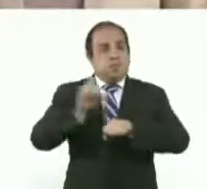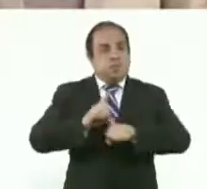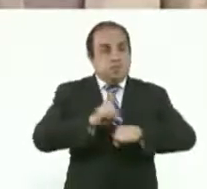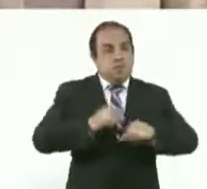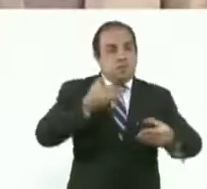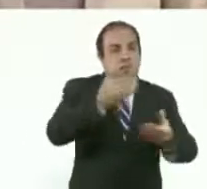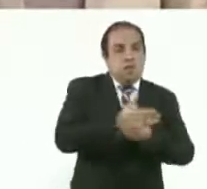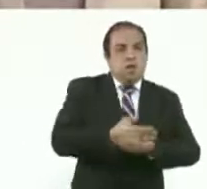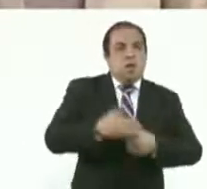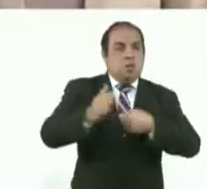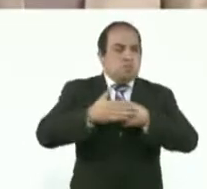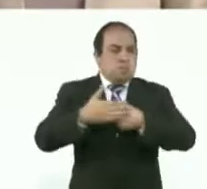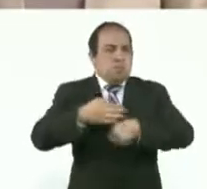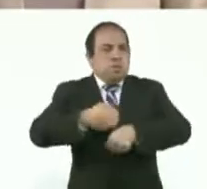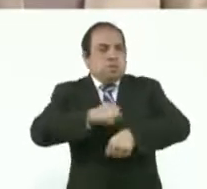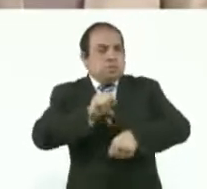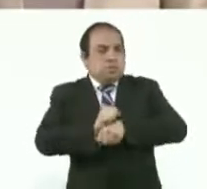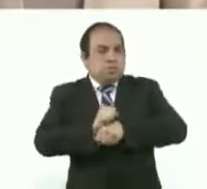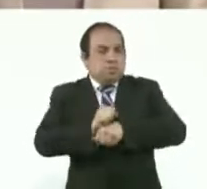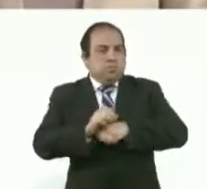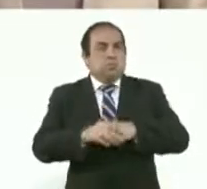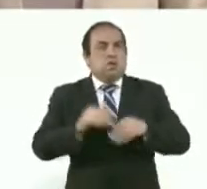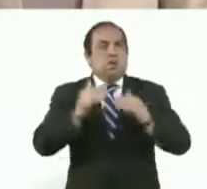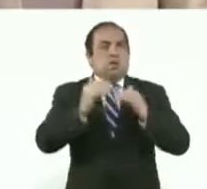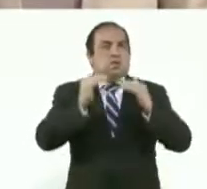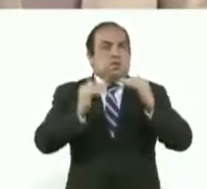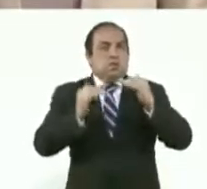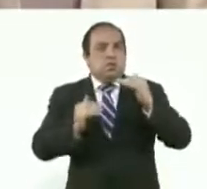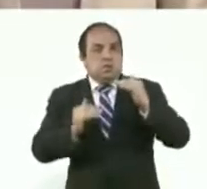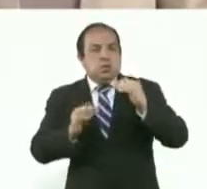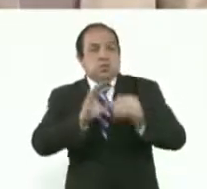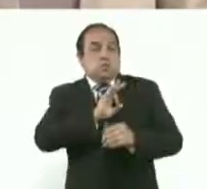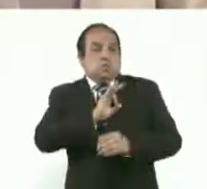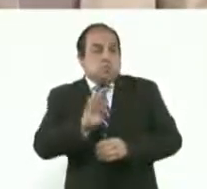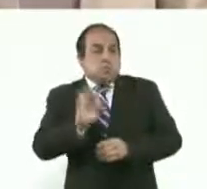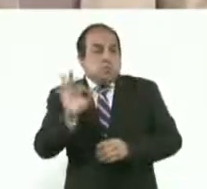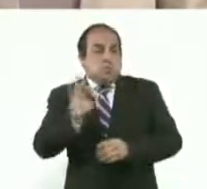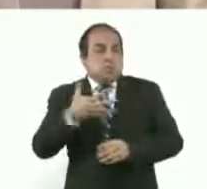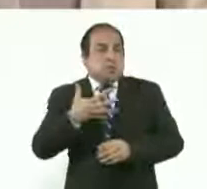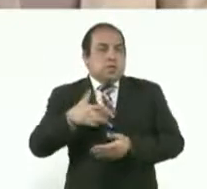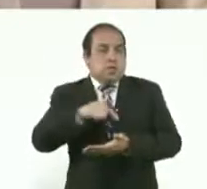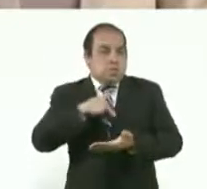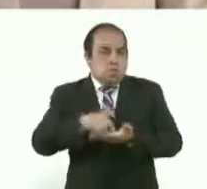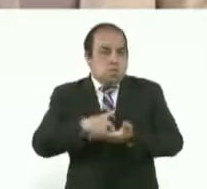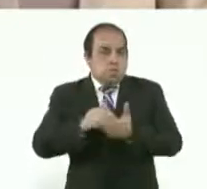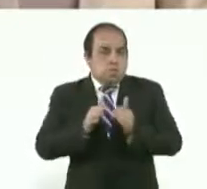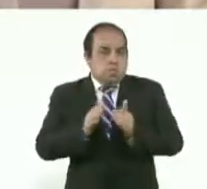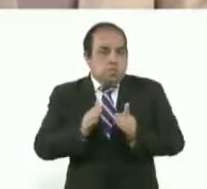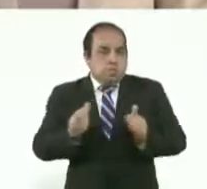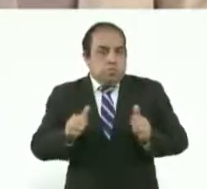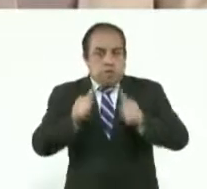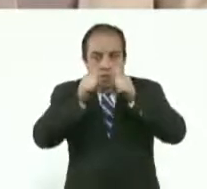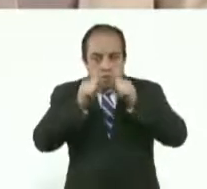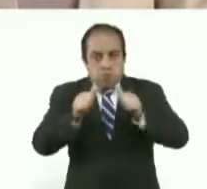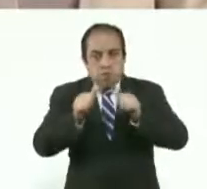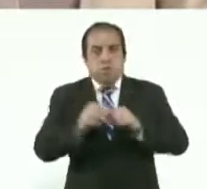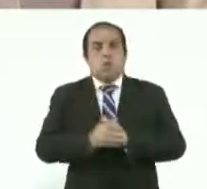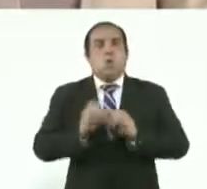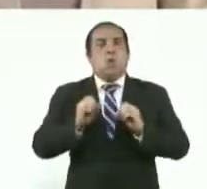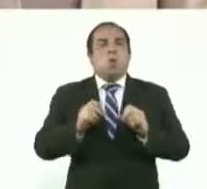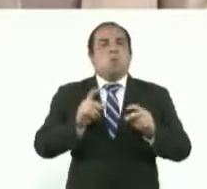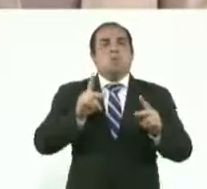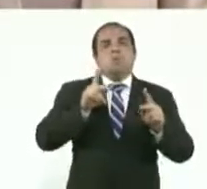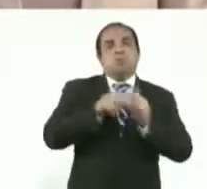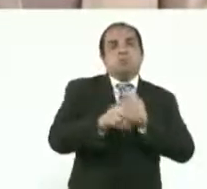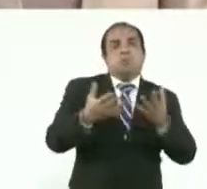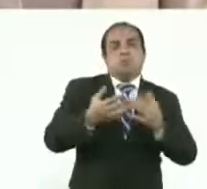siguientes semanas va bajando un poco ese flujo, pues podríamos ya tener tal vez una macrosede, ver más o menos al final del mes hacer un corte. Lo